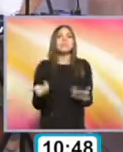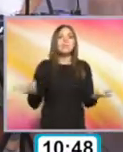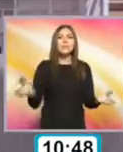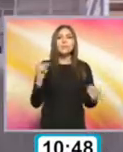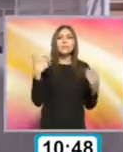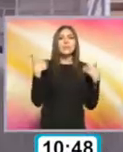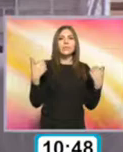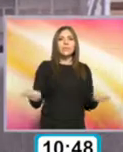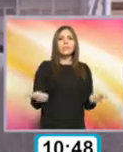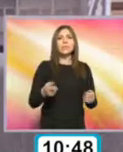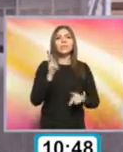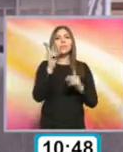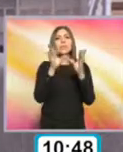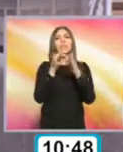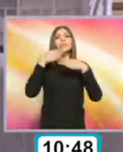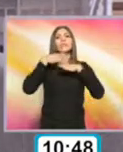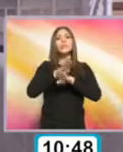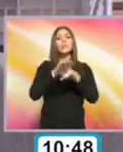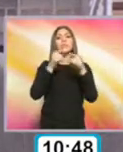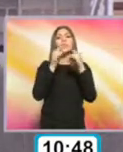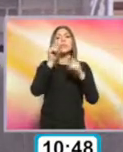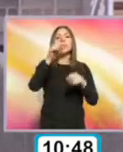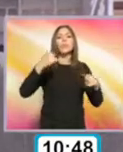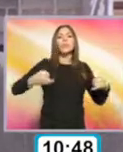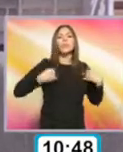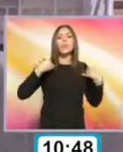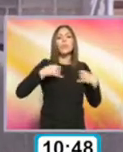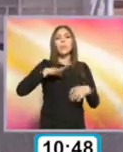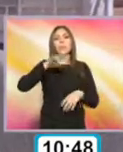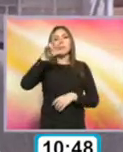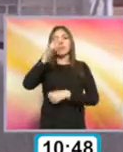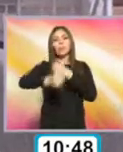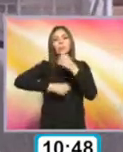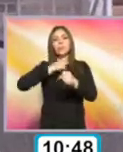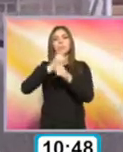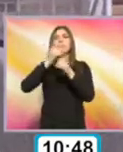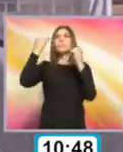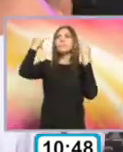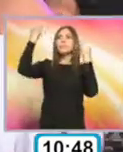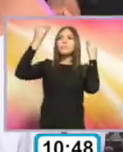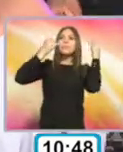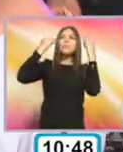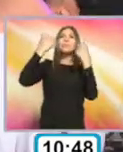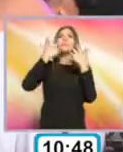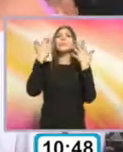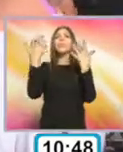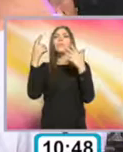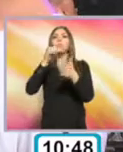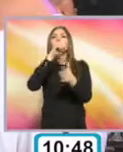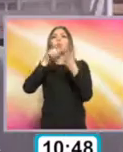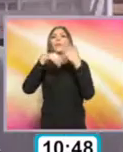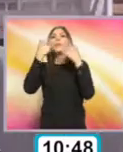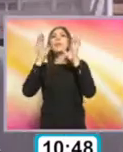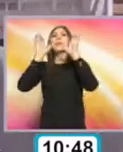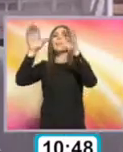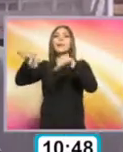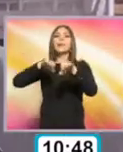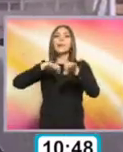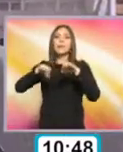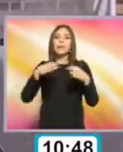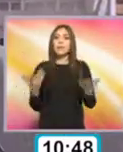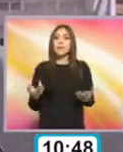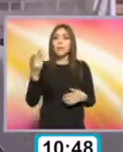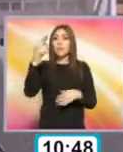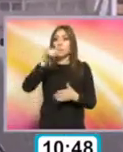joven de 18 años Ajá. idealizando un lugar en el que quiere entrar a trabajar, que es un lugar que no es para